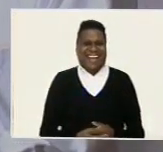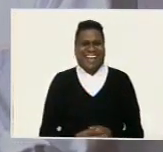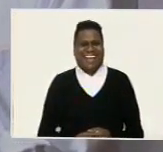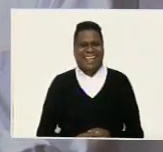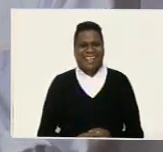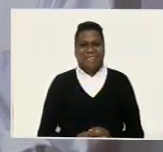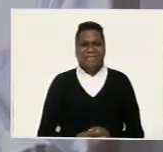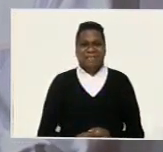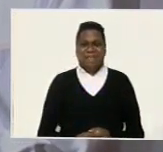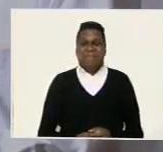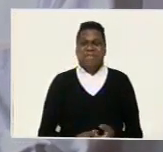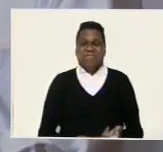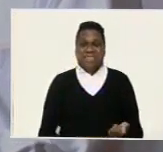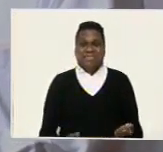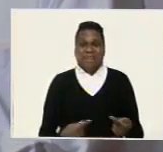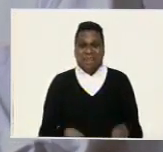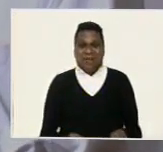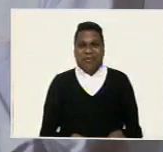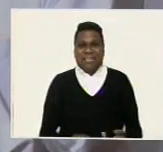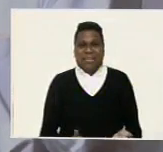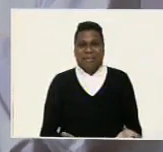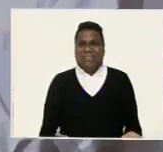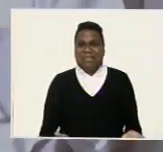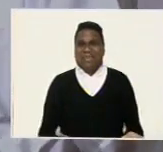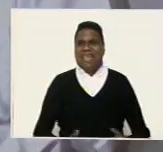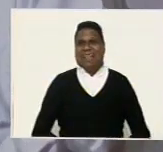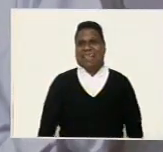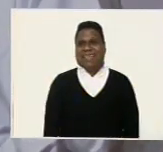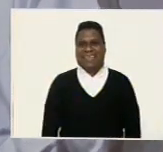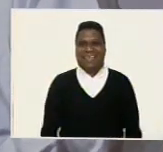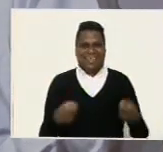publicaba el Correo del Orinoco.